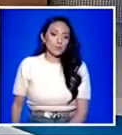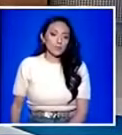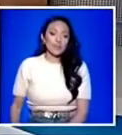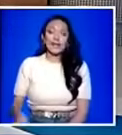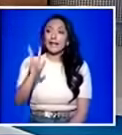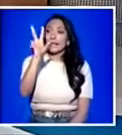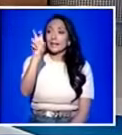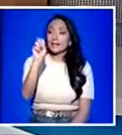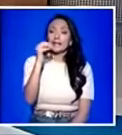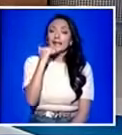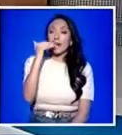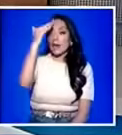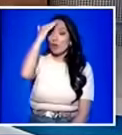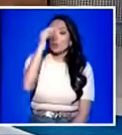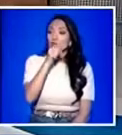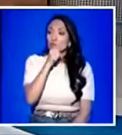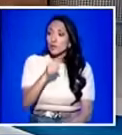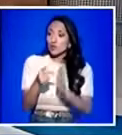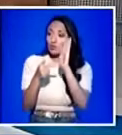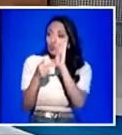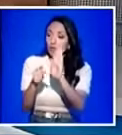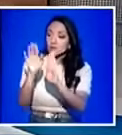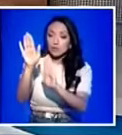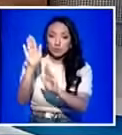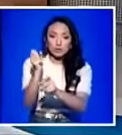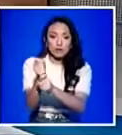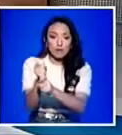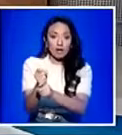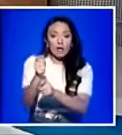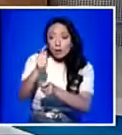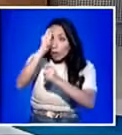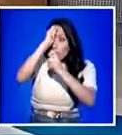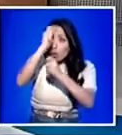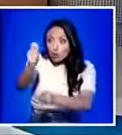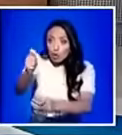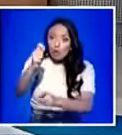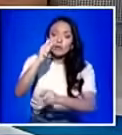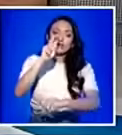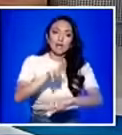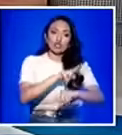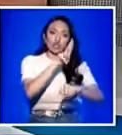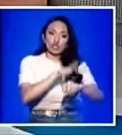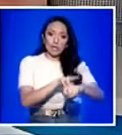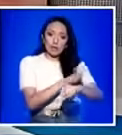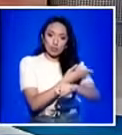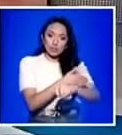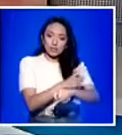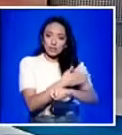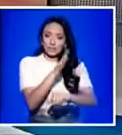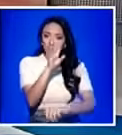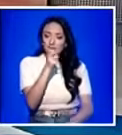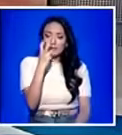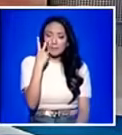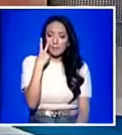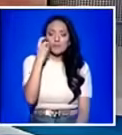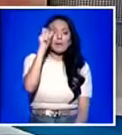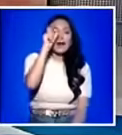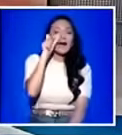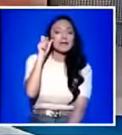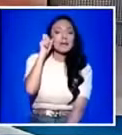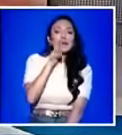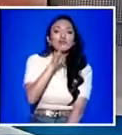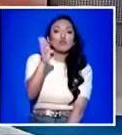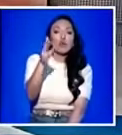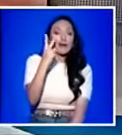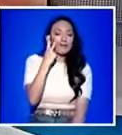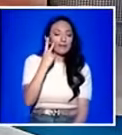mayores exhiben sus talentos. Ellos honran la música nacional y buscan dejar un legado. Andrea Marín los visitó en un ensayo